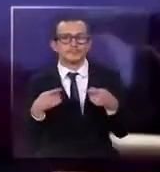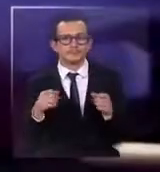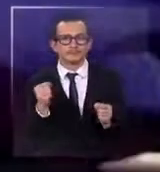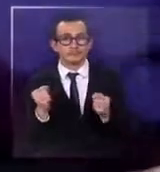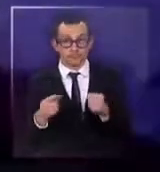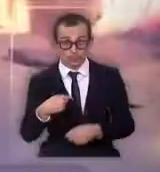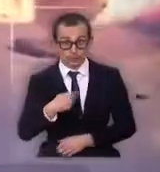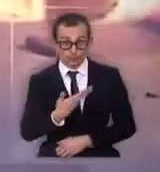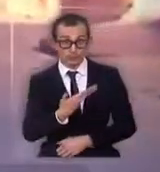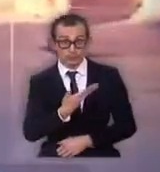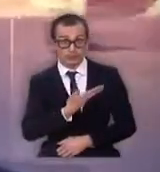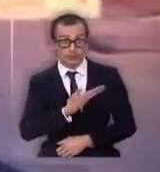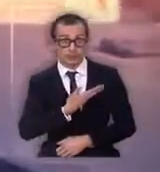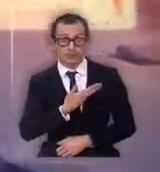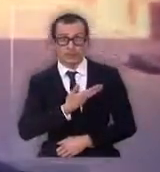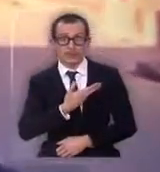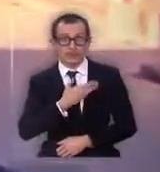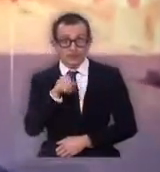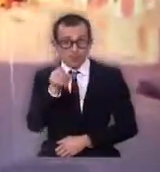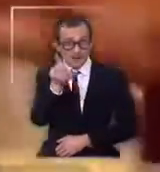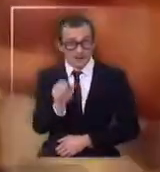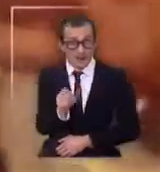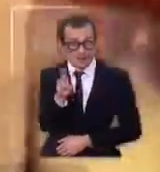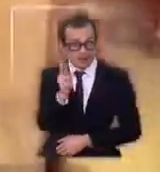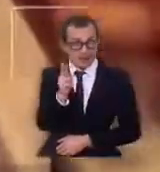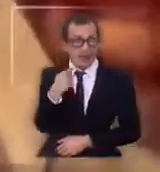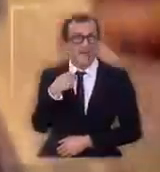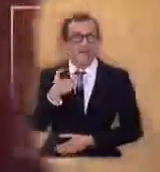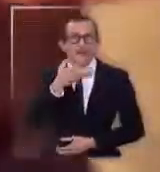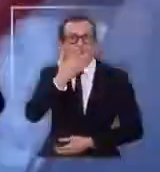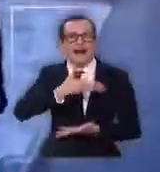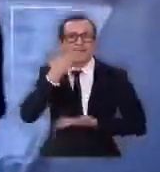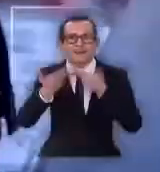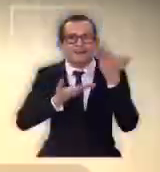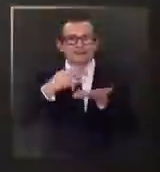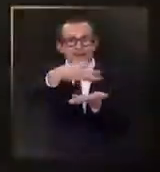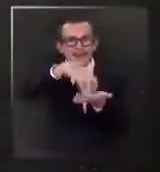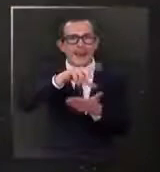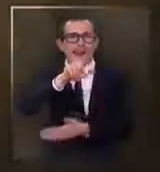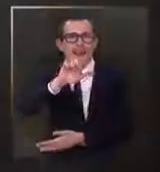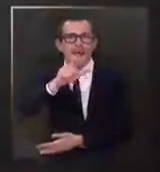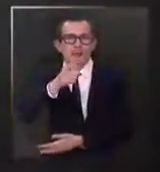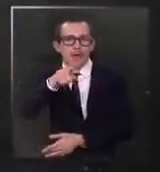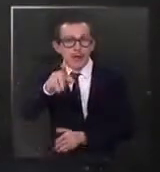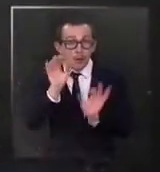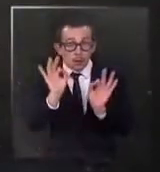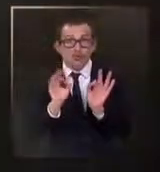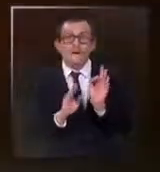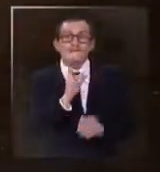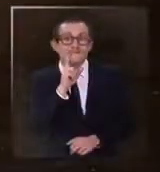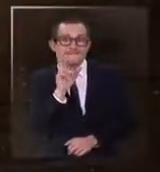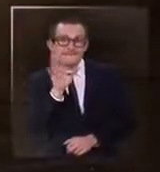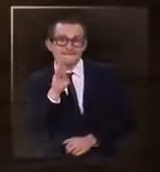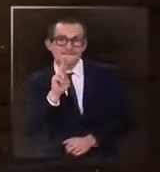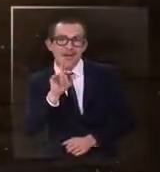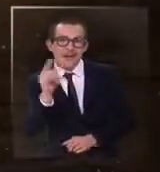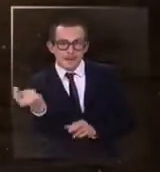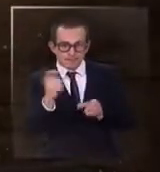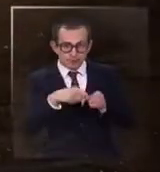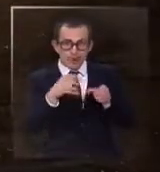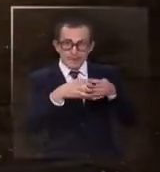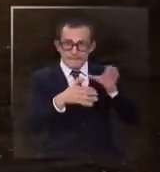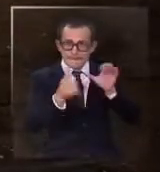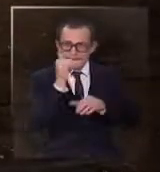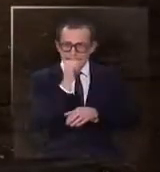Yo tengo una Glock, canción grabada en La Legua. Participa Brian Concha o simplemente el Brian, integrante de la